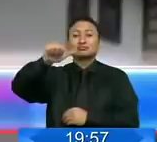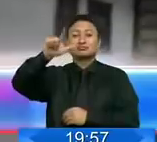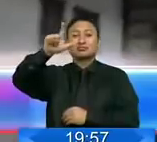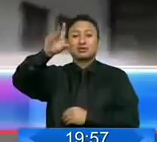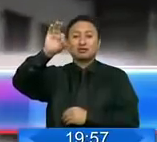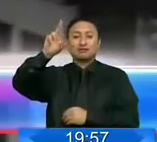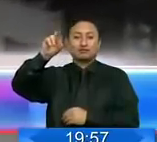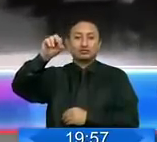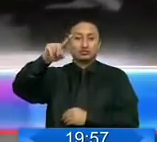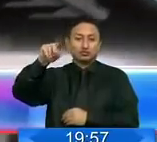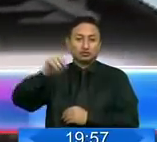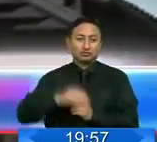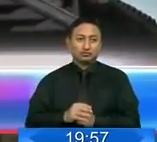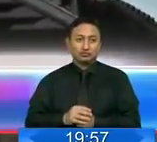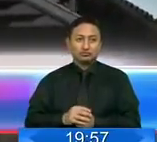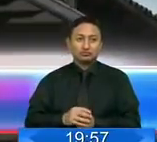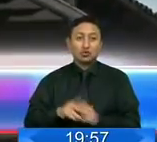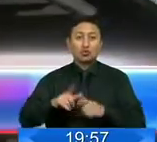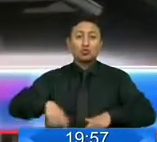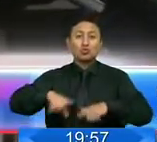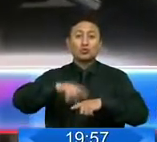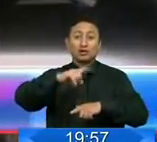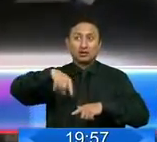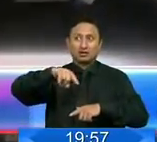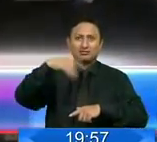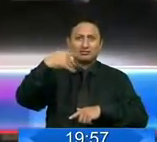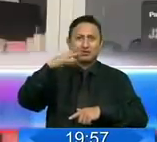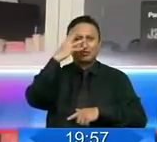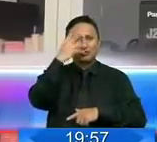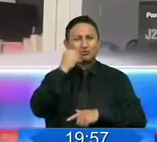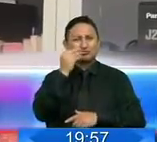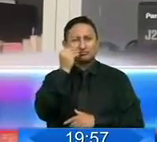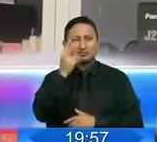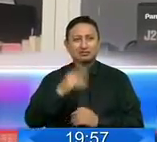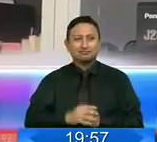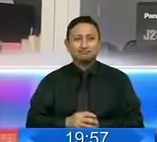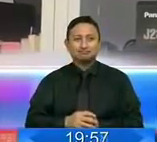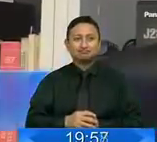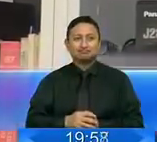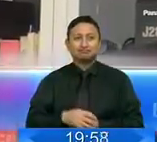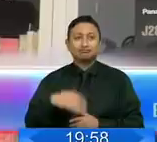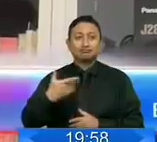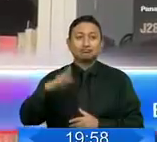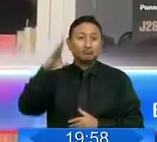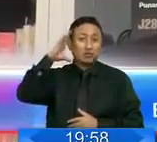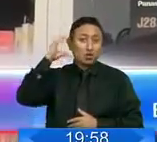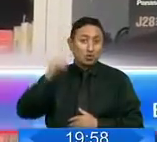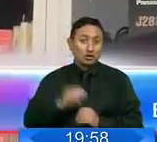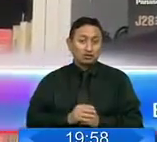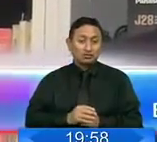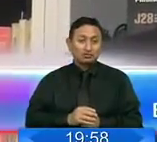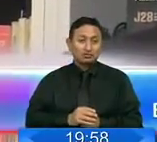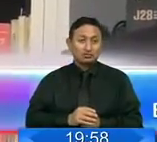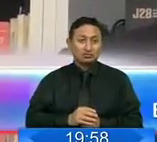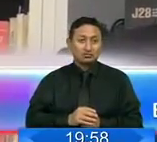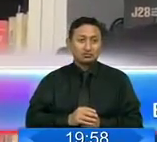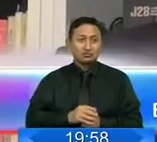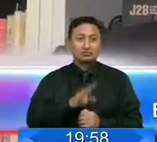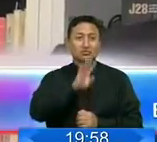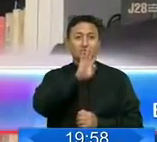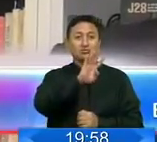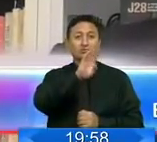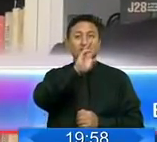más relevantes en el horizonte de la capital azuaya. Cuando Cuenca cumple 462 años de